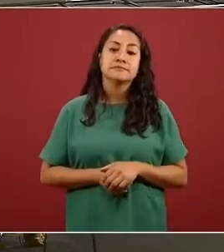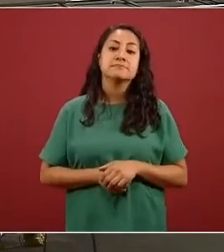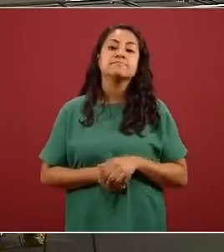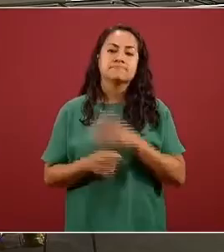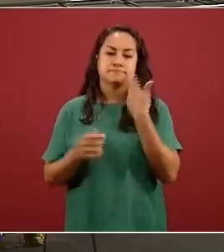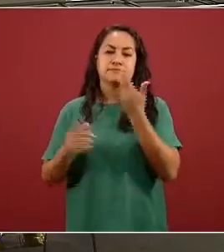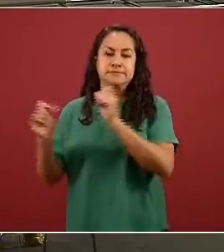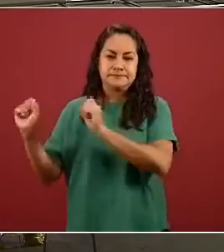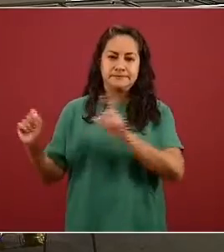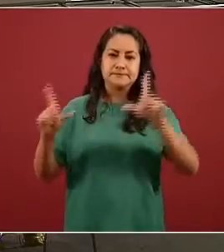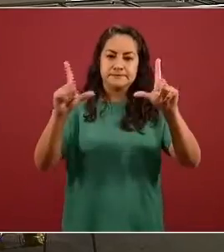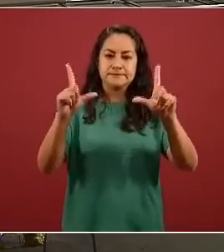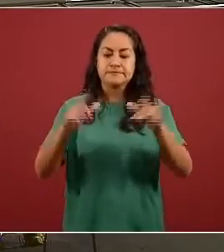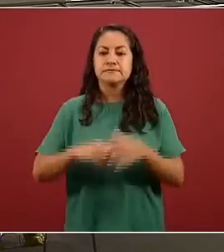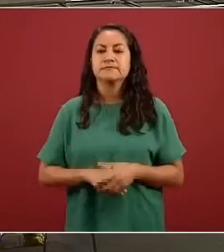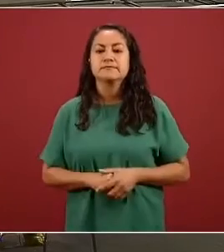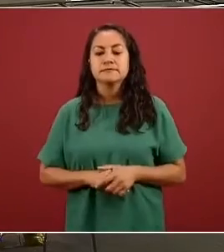nuestro